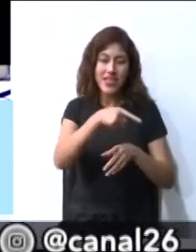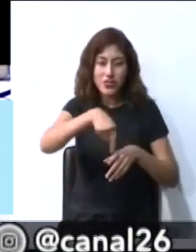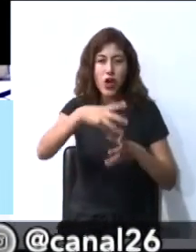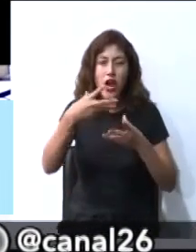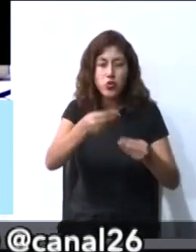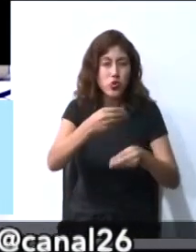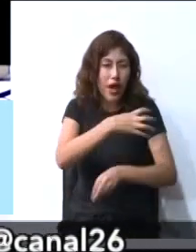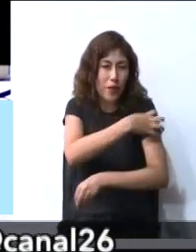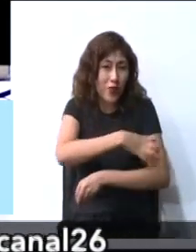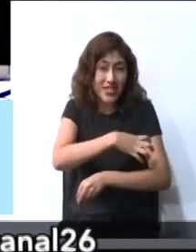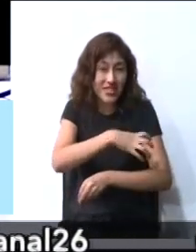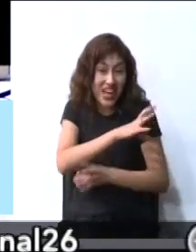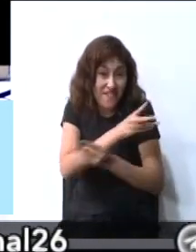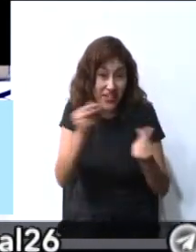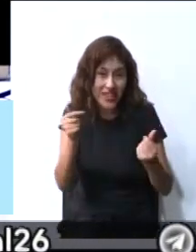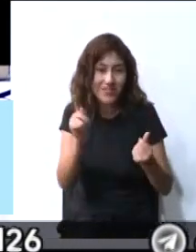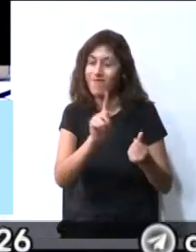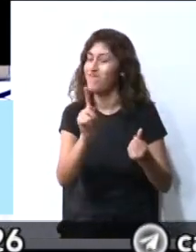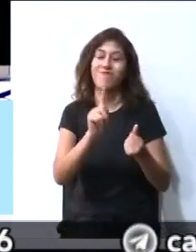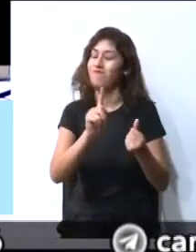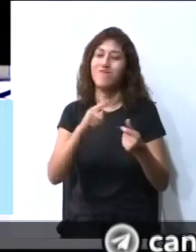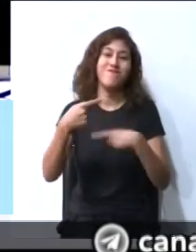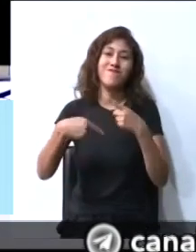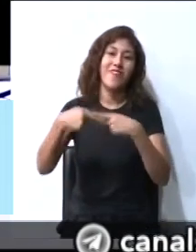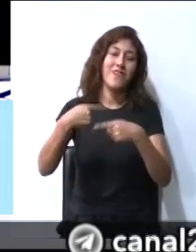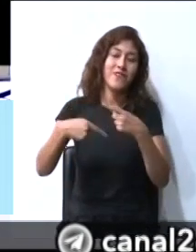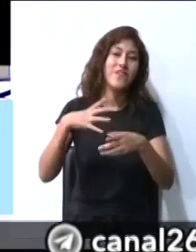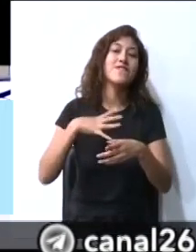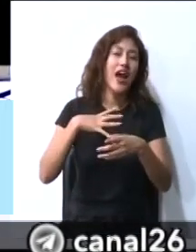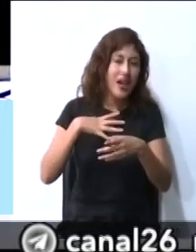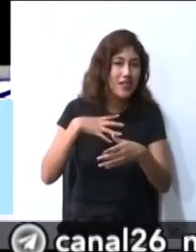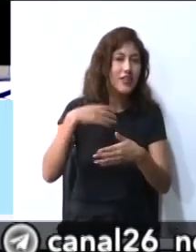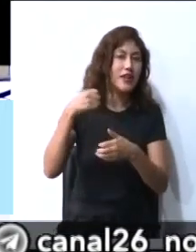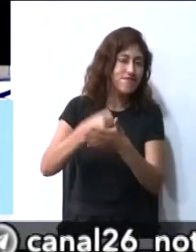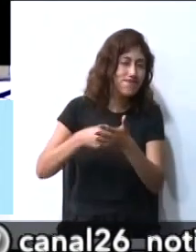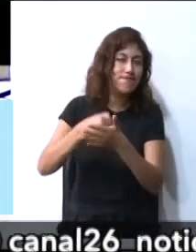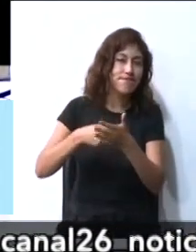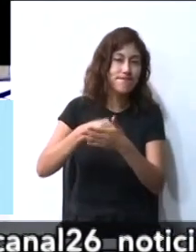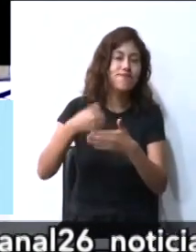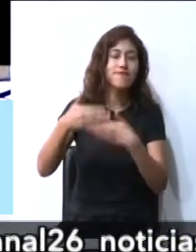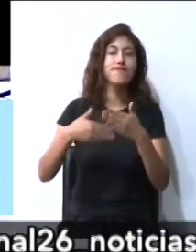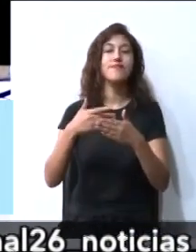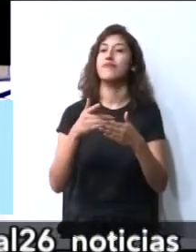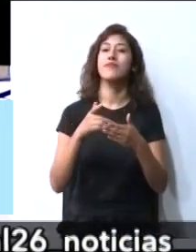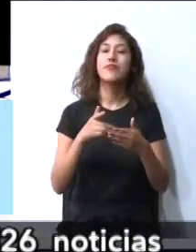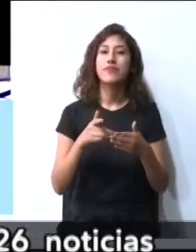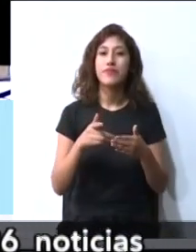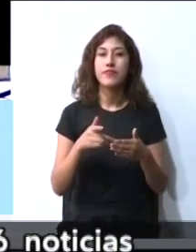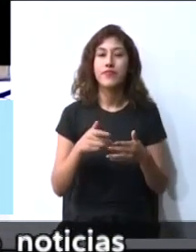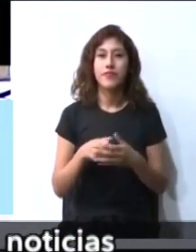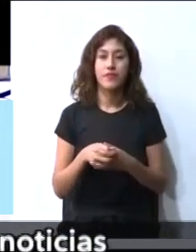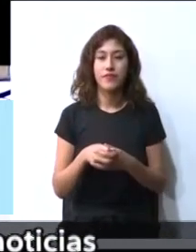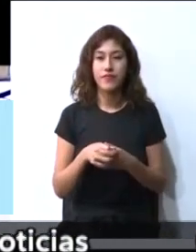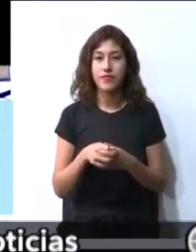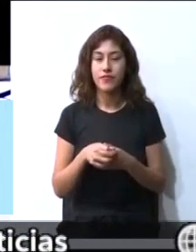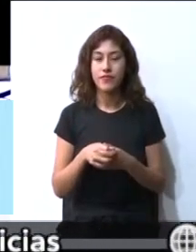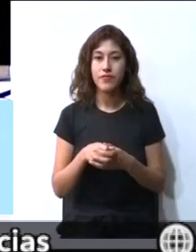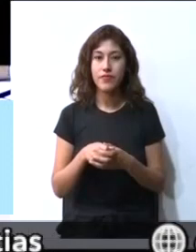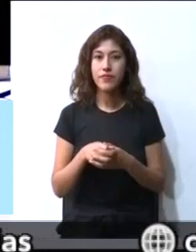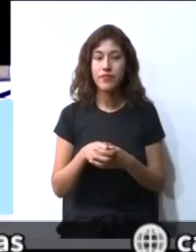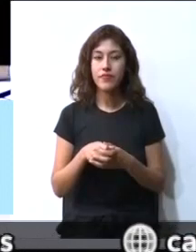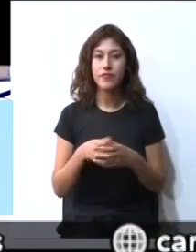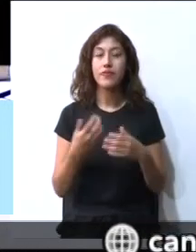que terminar con el modelo de asistencialismo crónico que genera dependencia y pasar a una asistencia sin intermediarios,